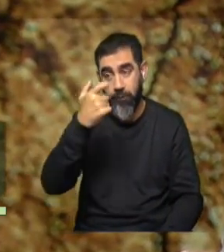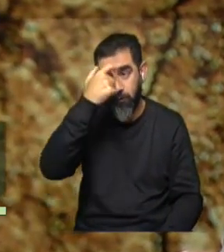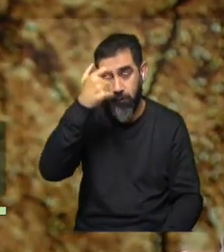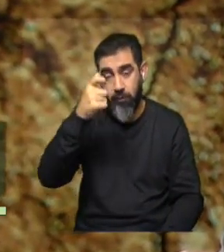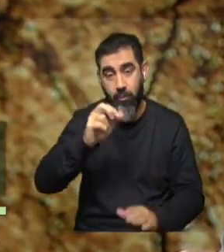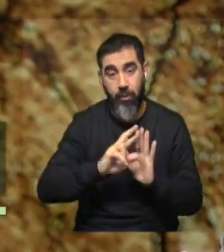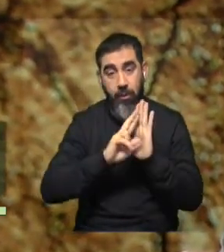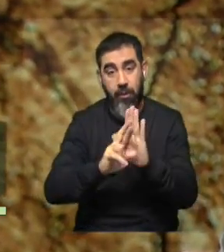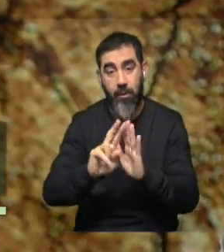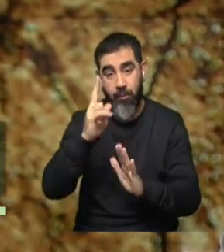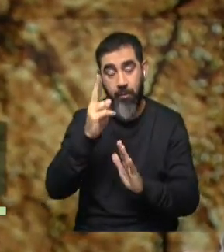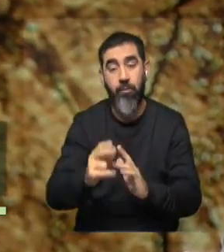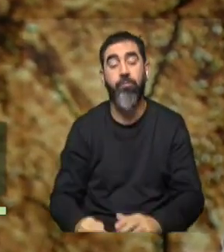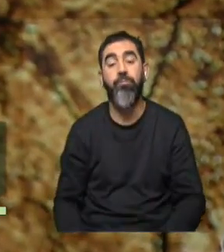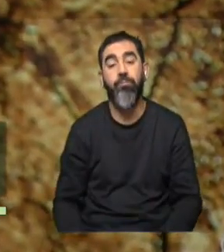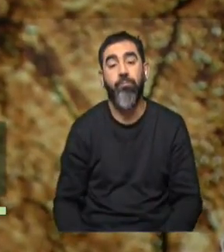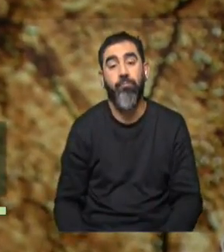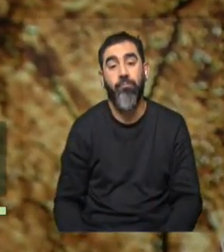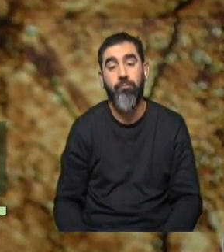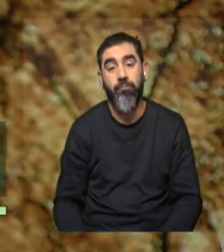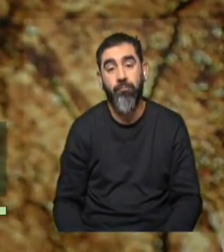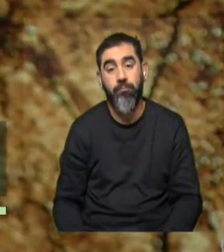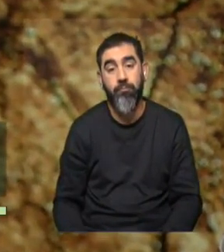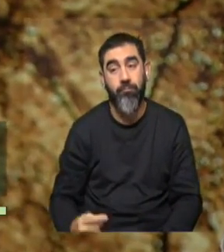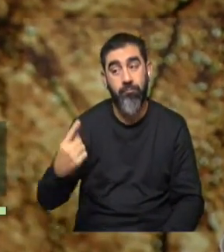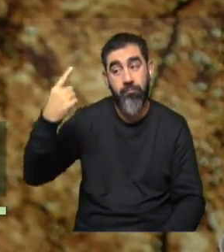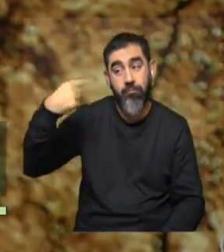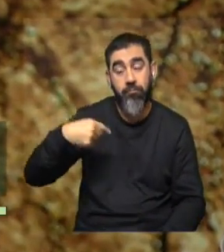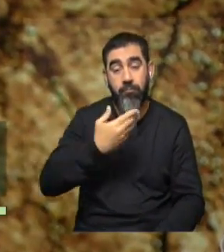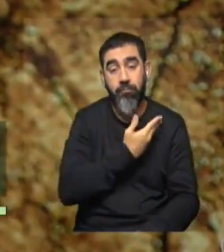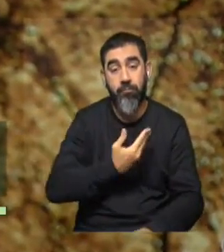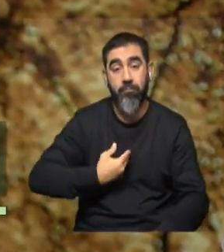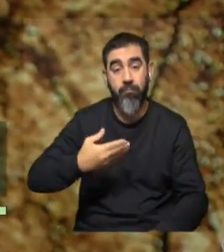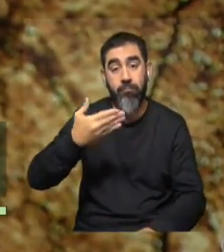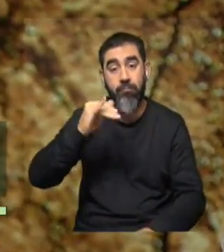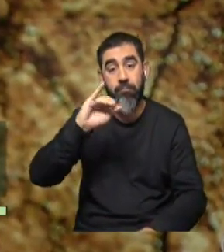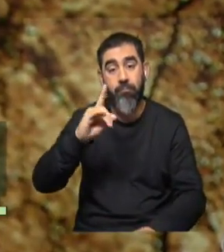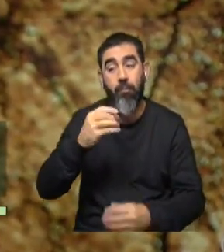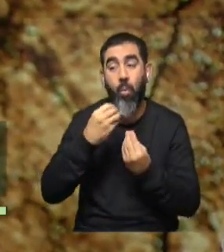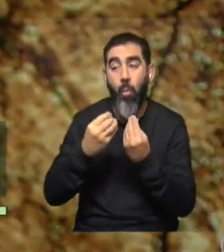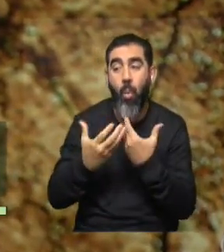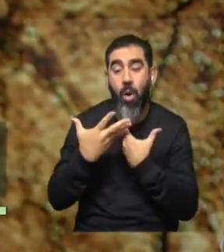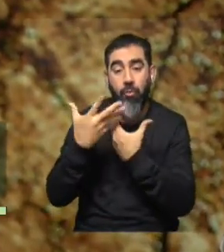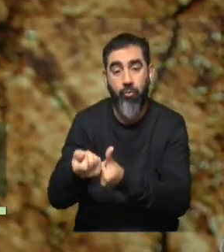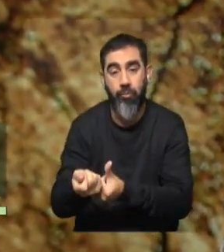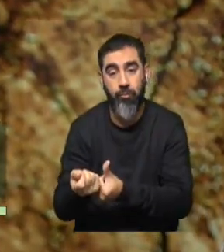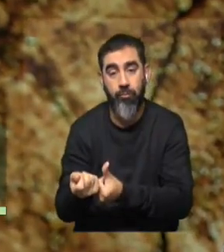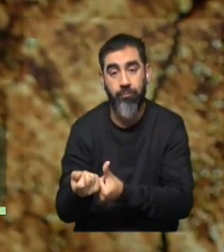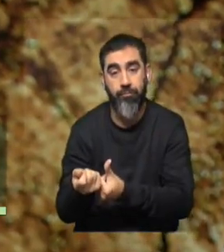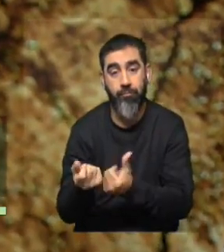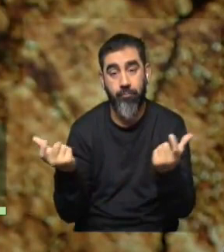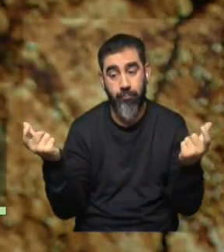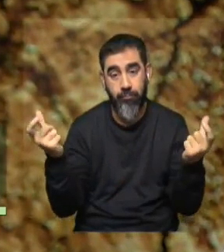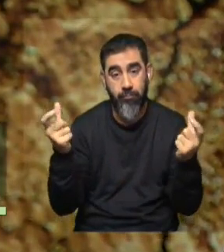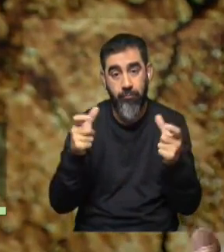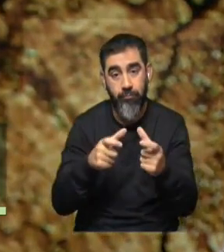de la representación en Uruguay y nos dijeron tenemos la indicación del presidente de ver cómo lo podemos ayudar sí nos reunimos